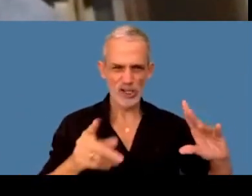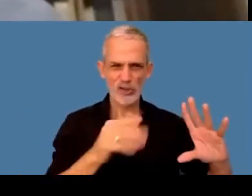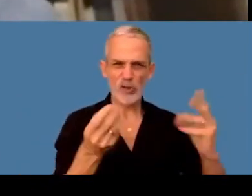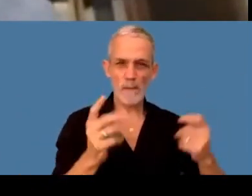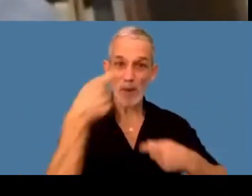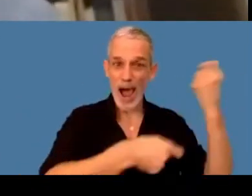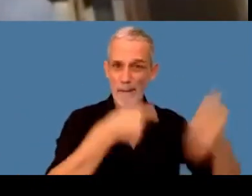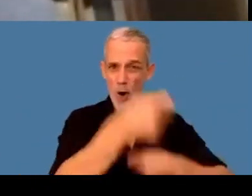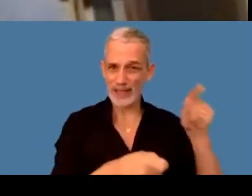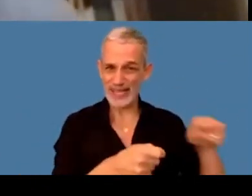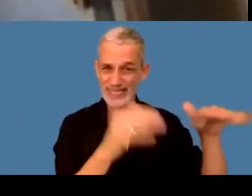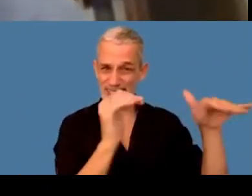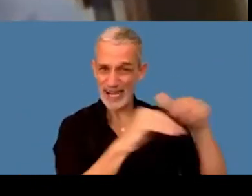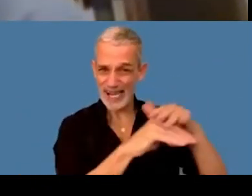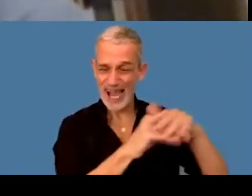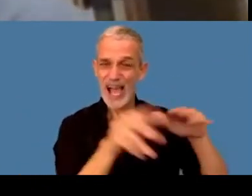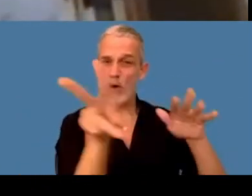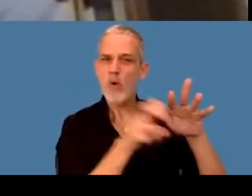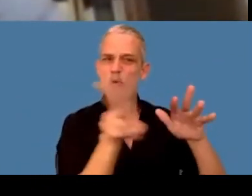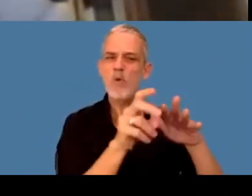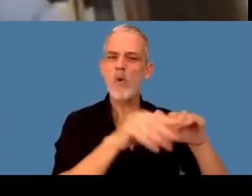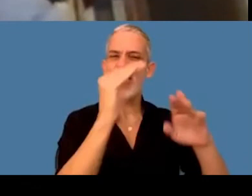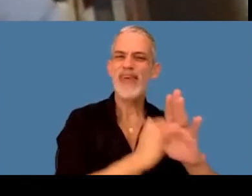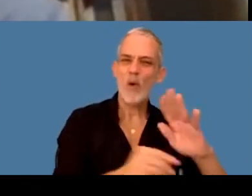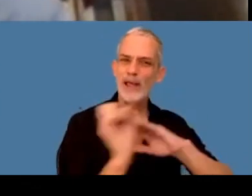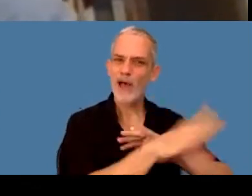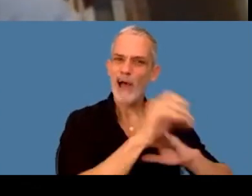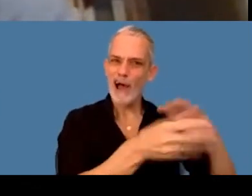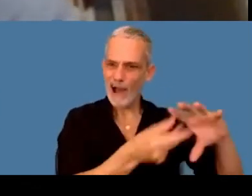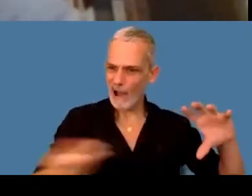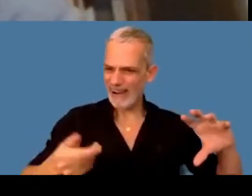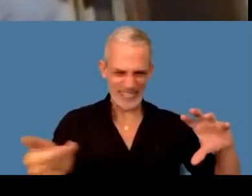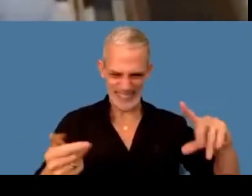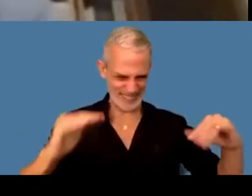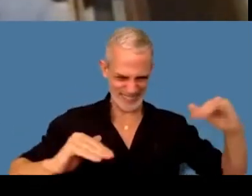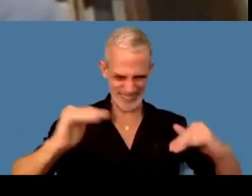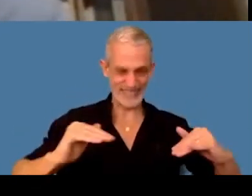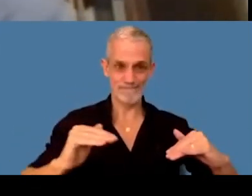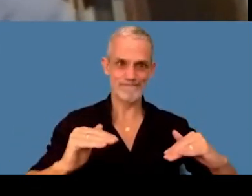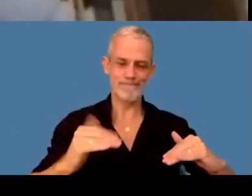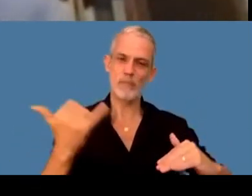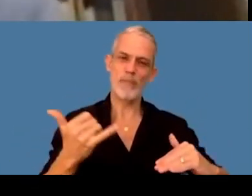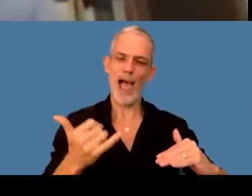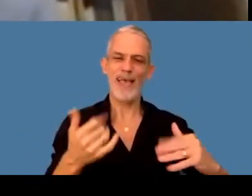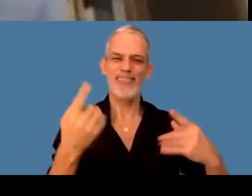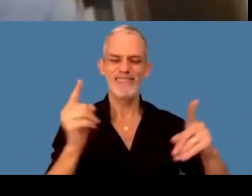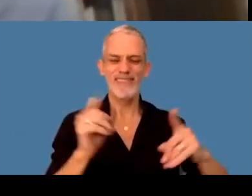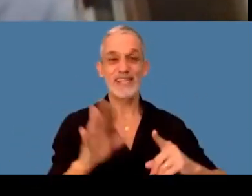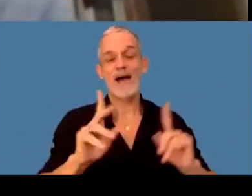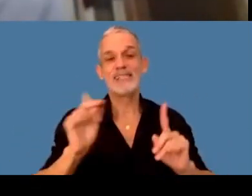aportes de las y los trabajadores. Ahora, en general hay contribuciones extras